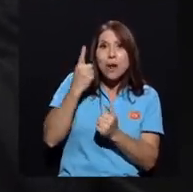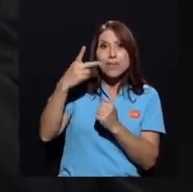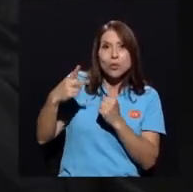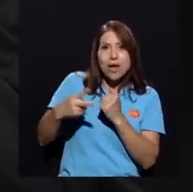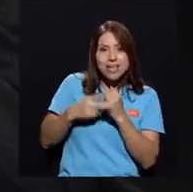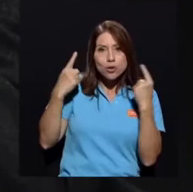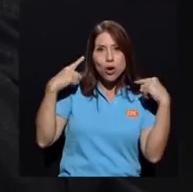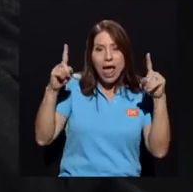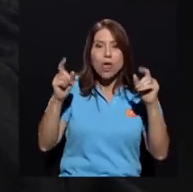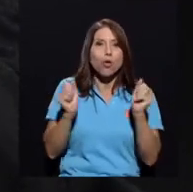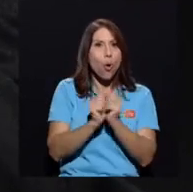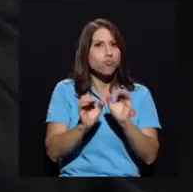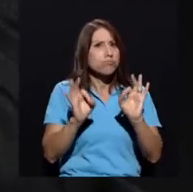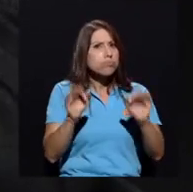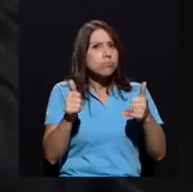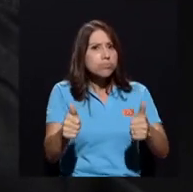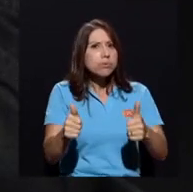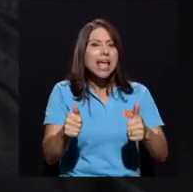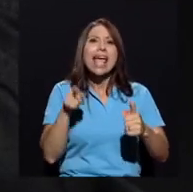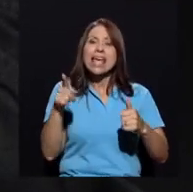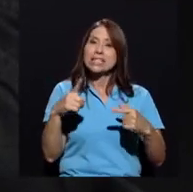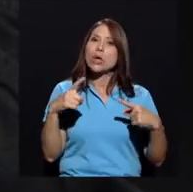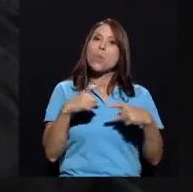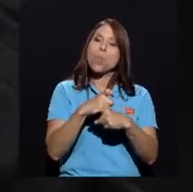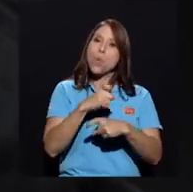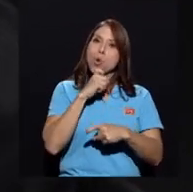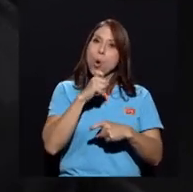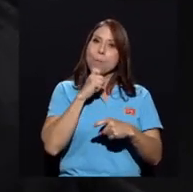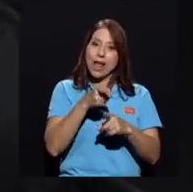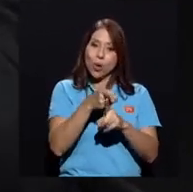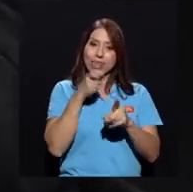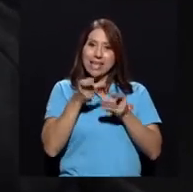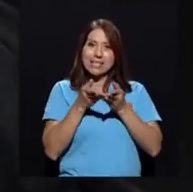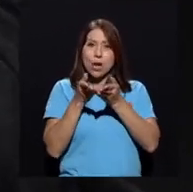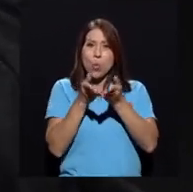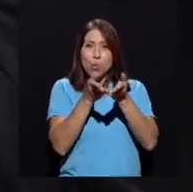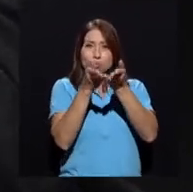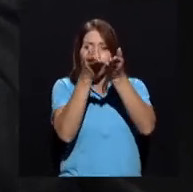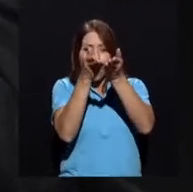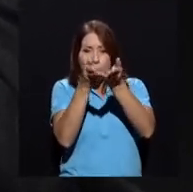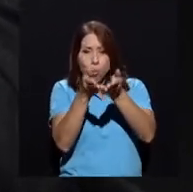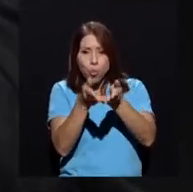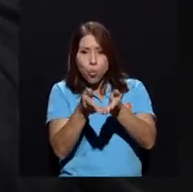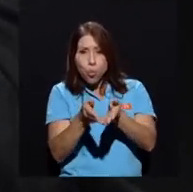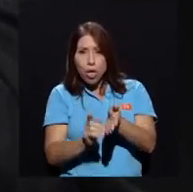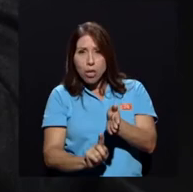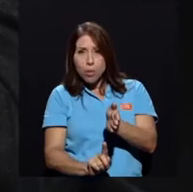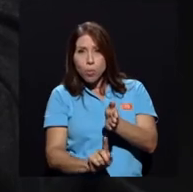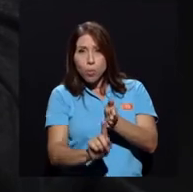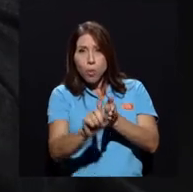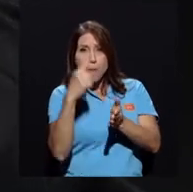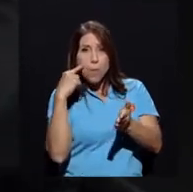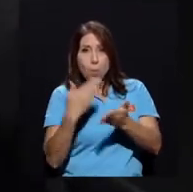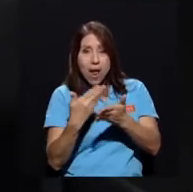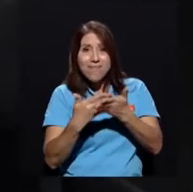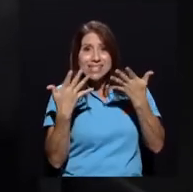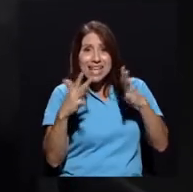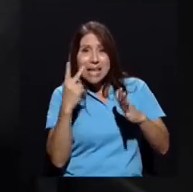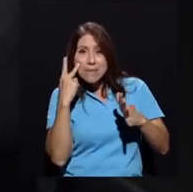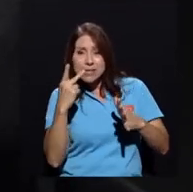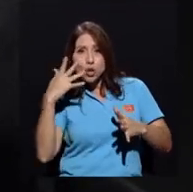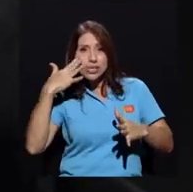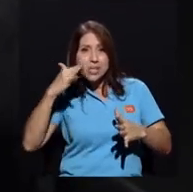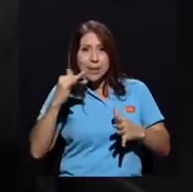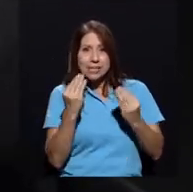logrado con éxito. Es muy complejo el lanzamiento de un submarino. Las pruebas que sí hay certeza que han hecho y se parecen mucho es desde